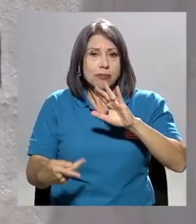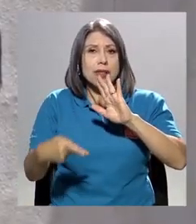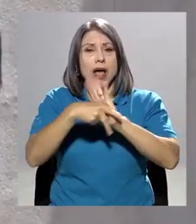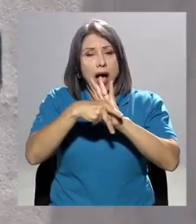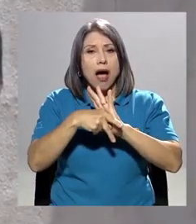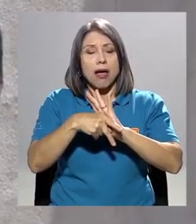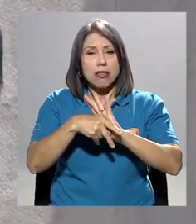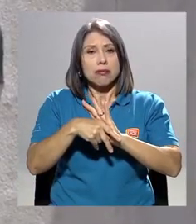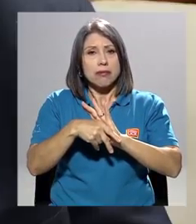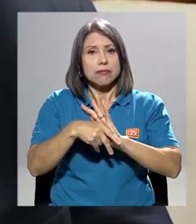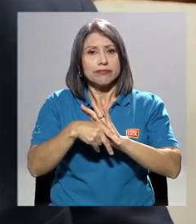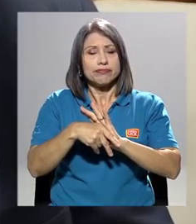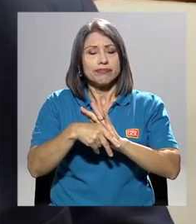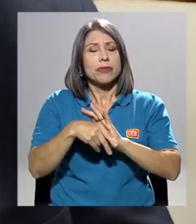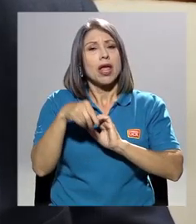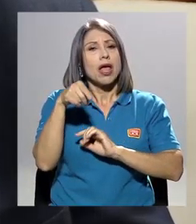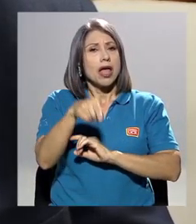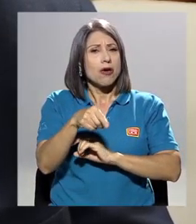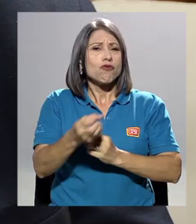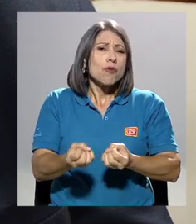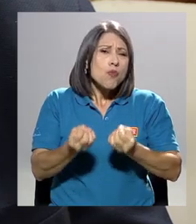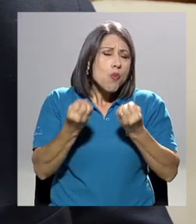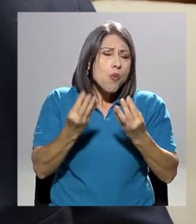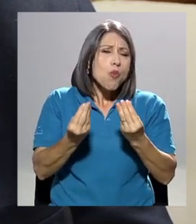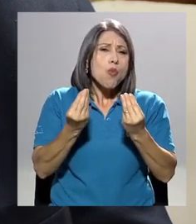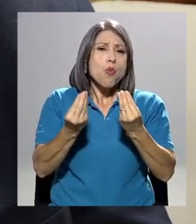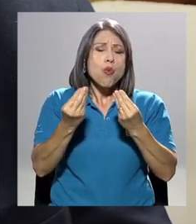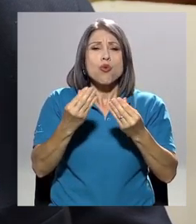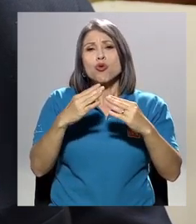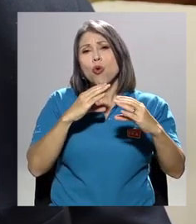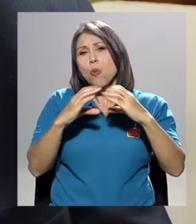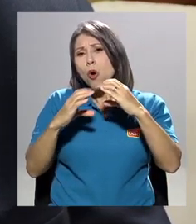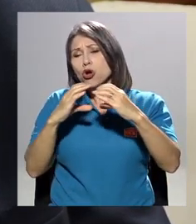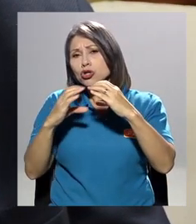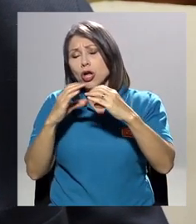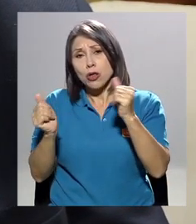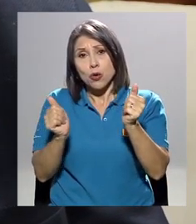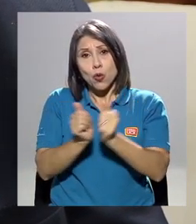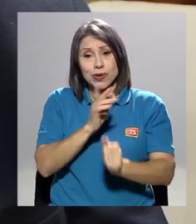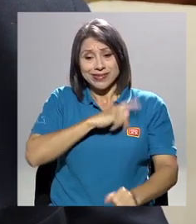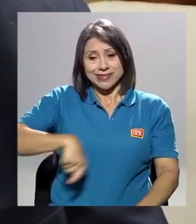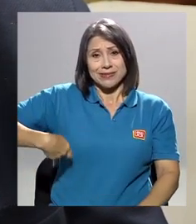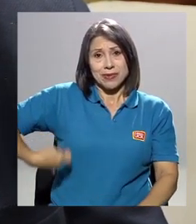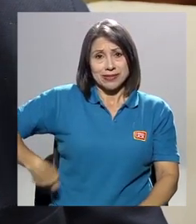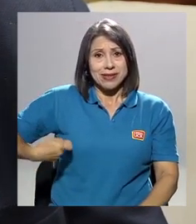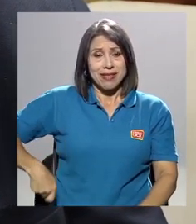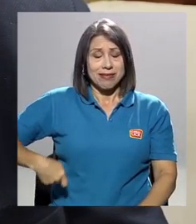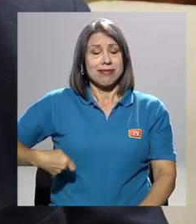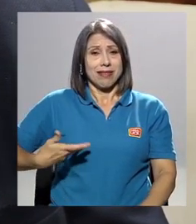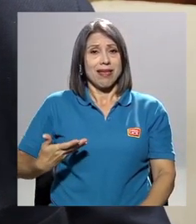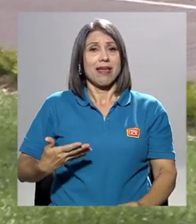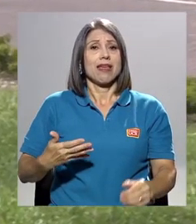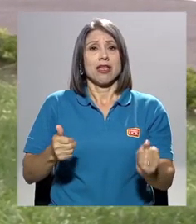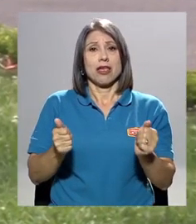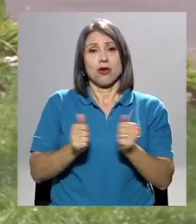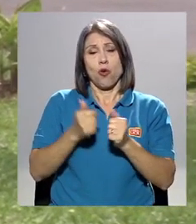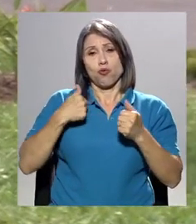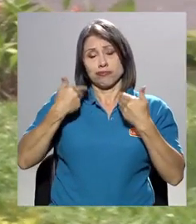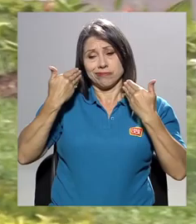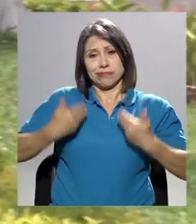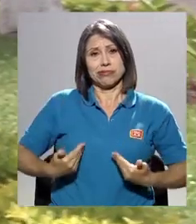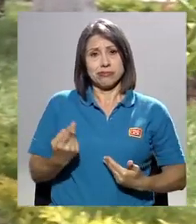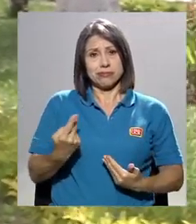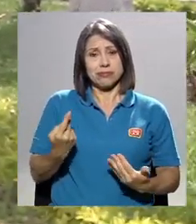fue en gran parte conversada también entre el señor presidente de la República y por este